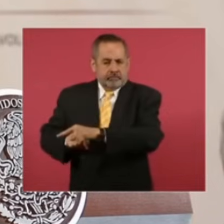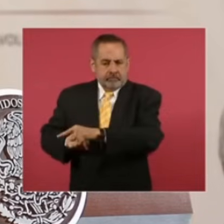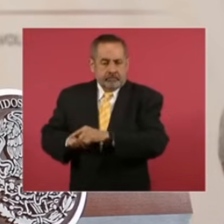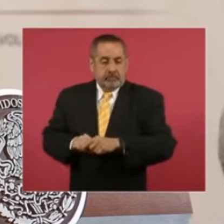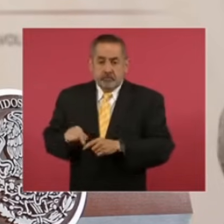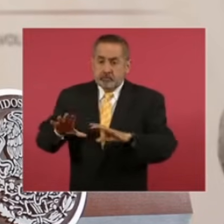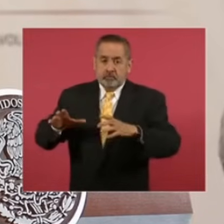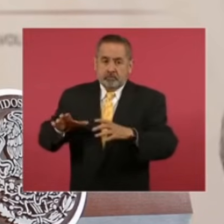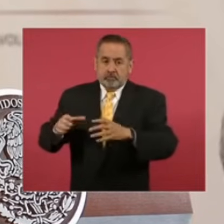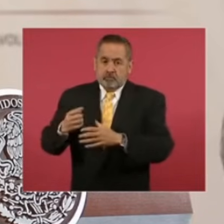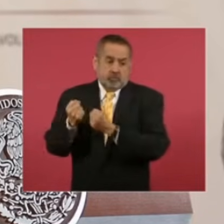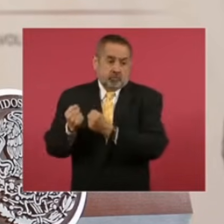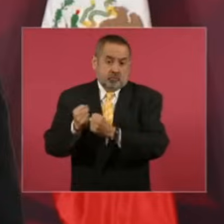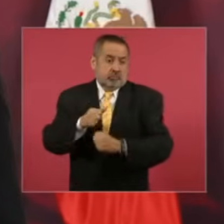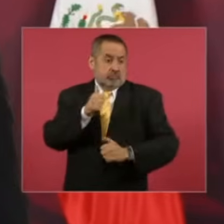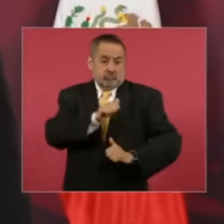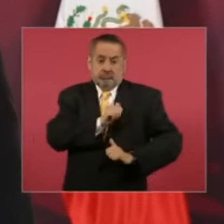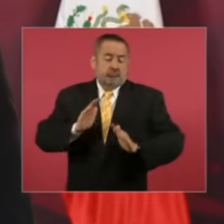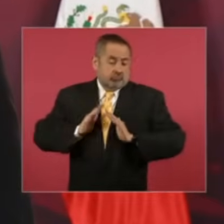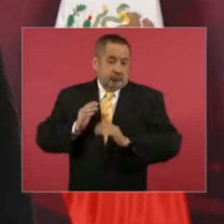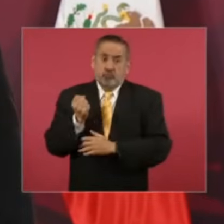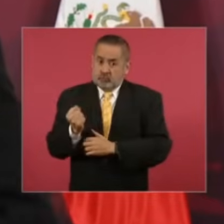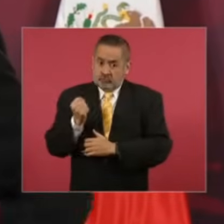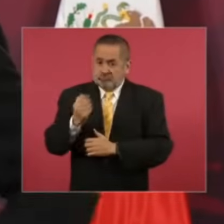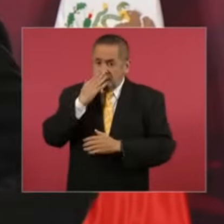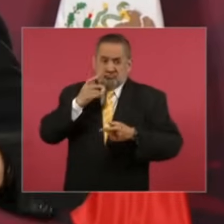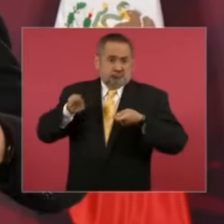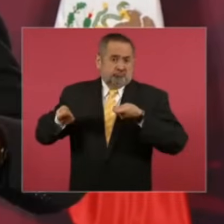Tenían mucha fuerza los militares.